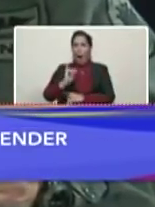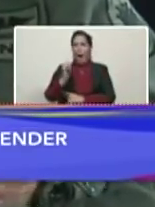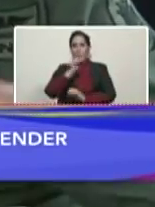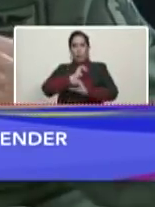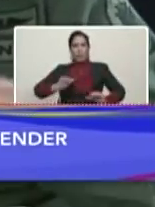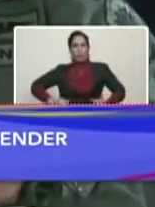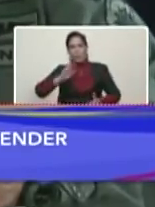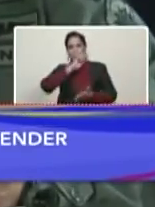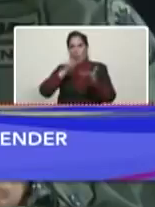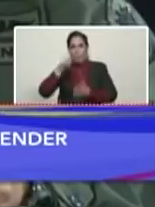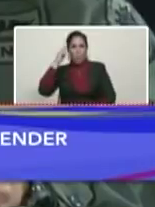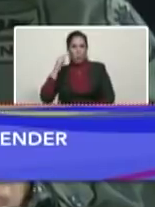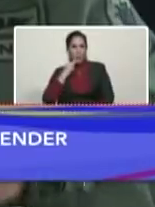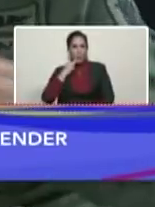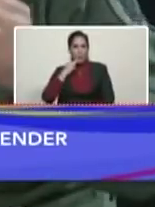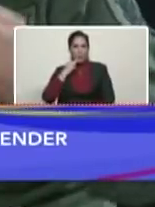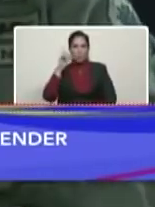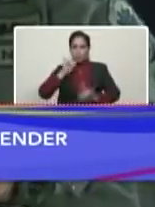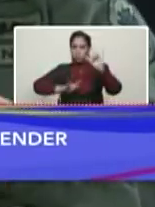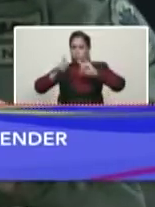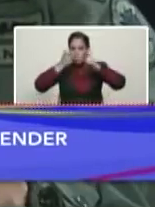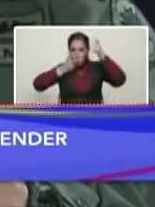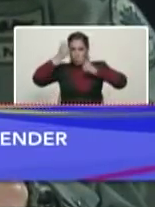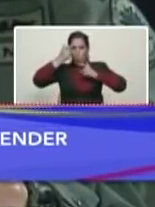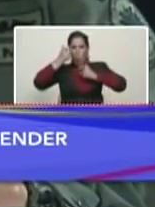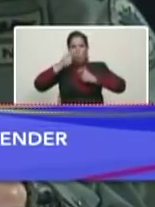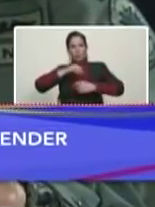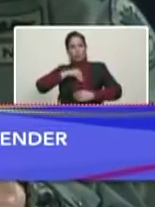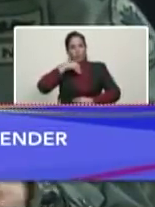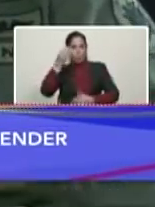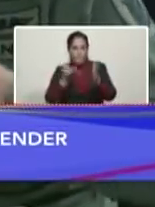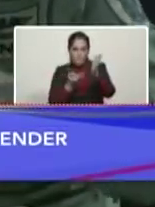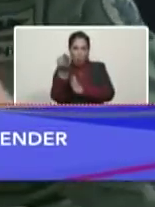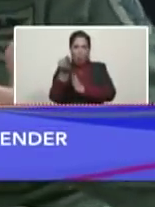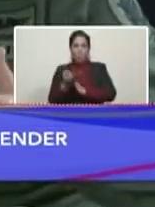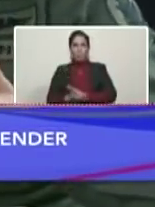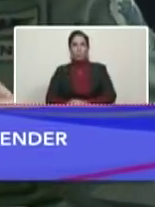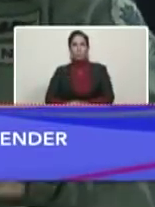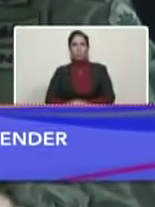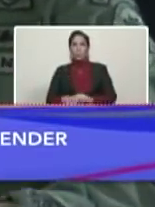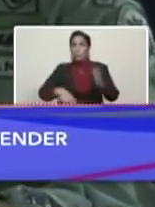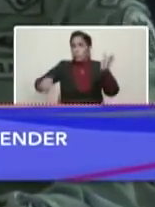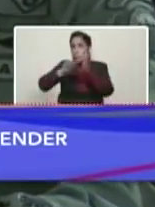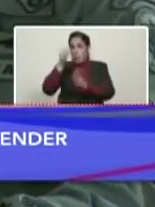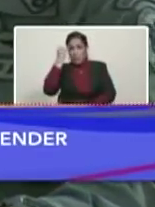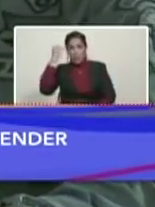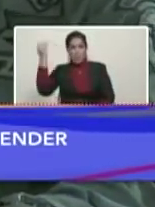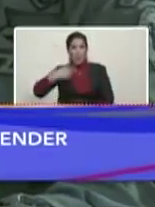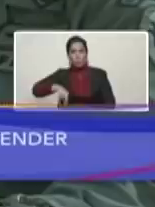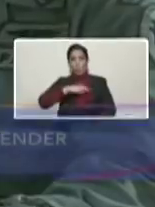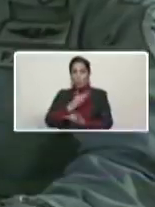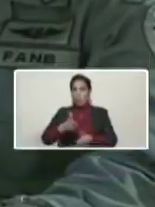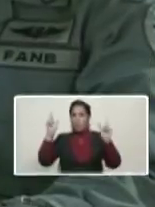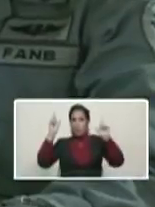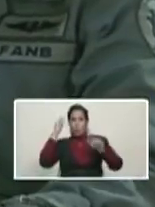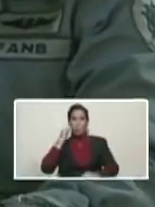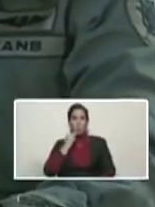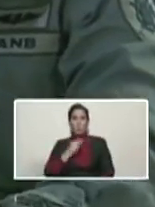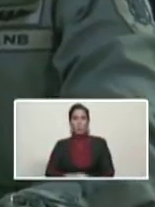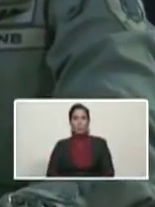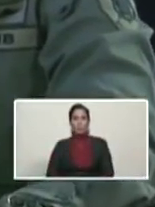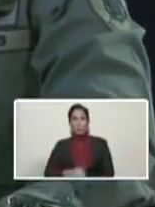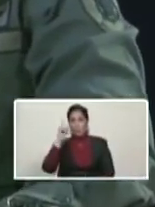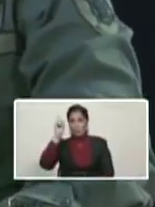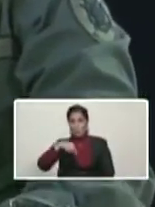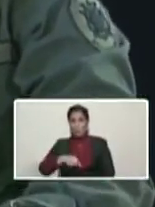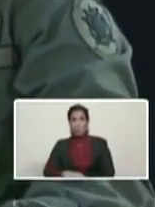Armada Bolivariana por el legado del comandante Hugo Chávez, retomando las ideas de nuestro libertador Simón Bolívar. Y por